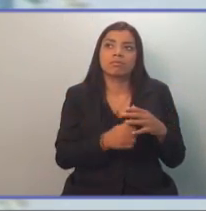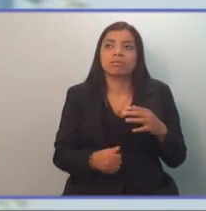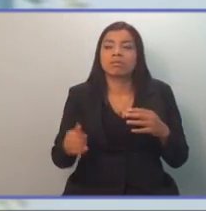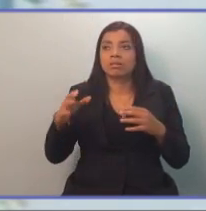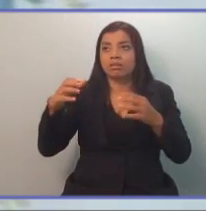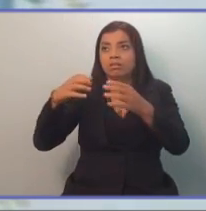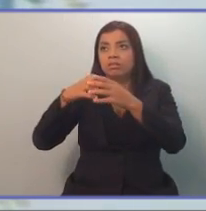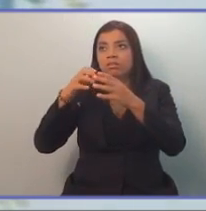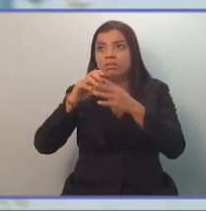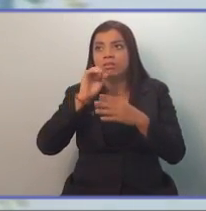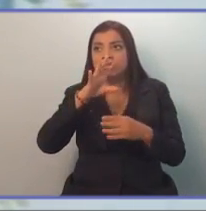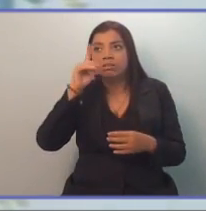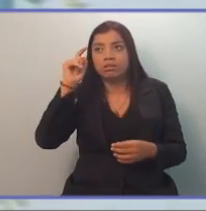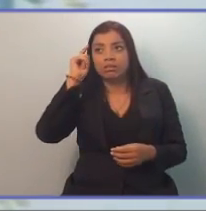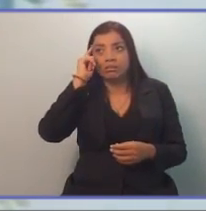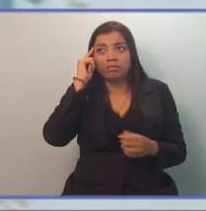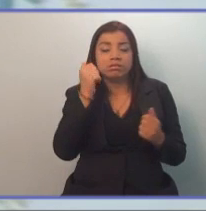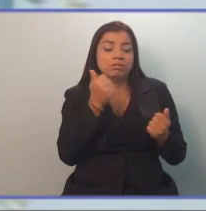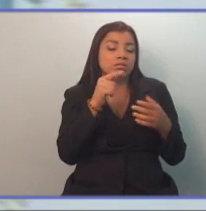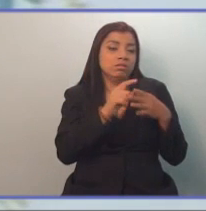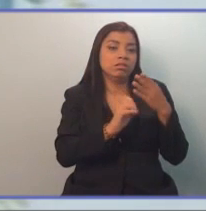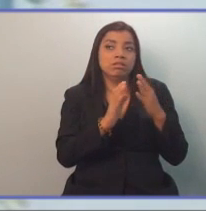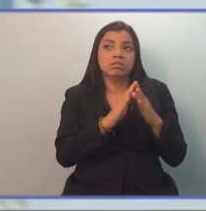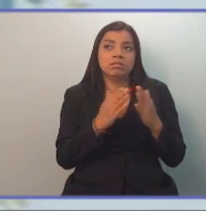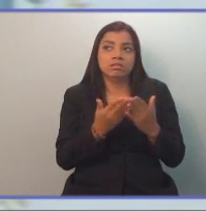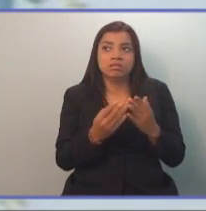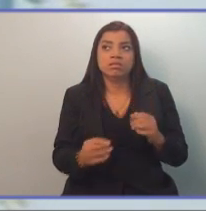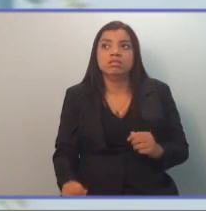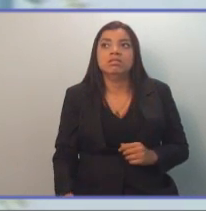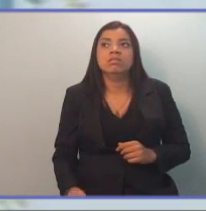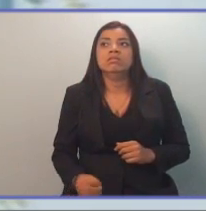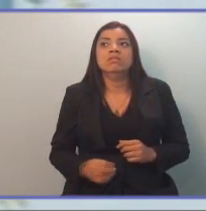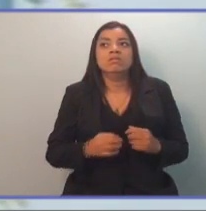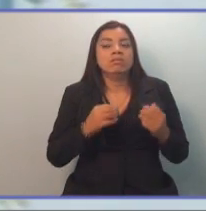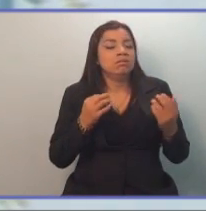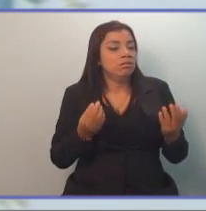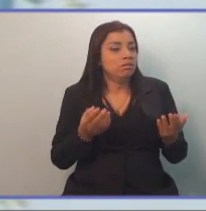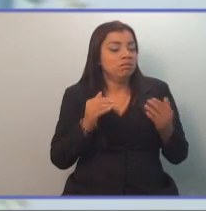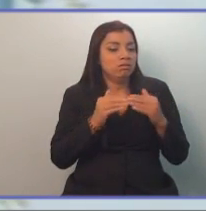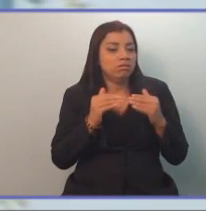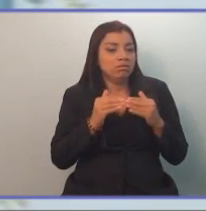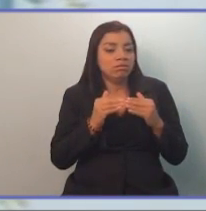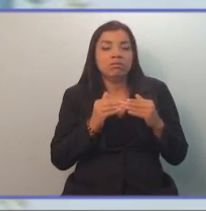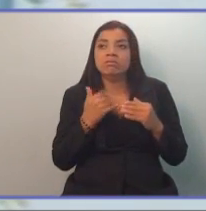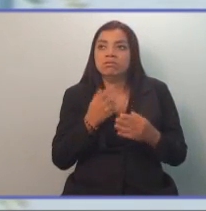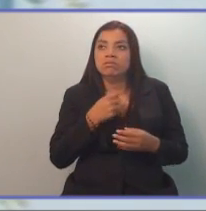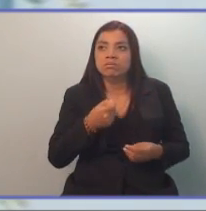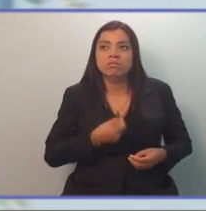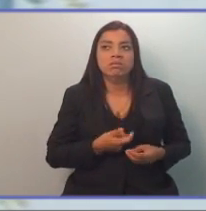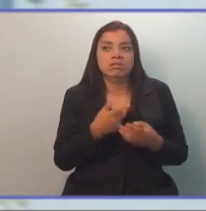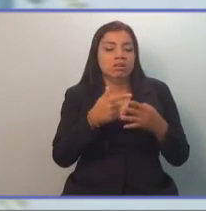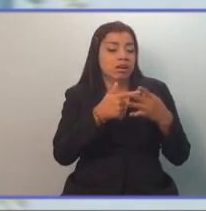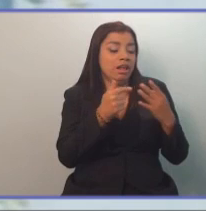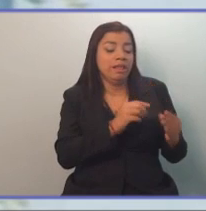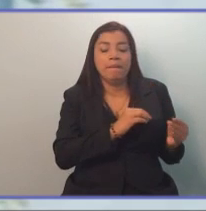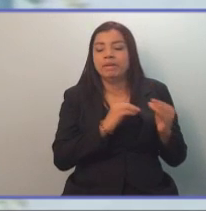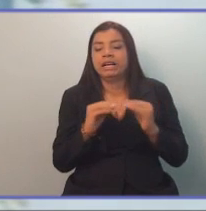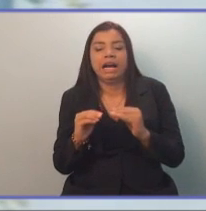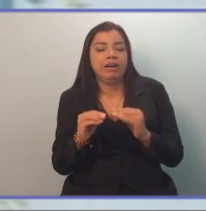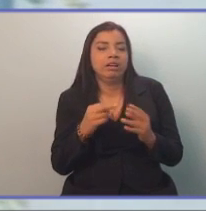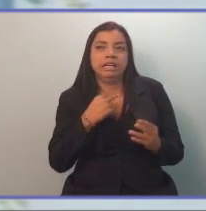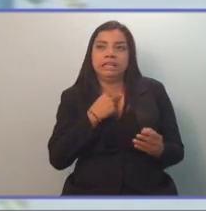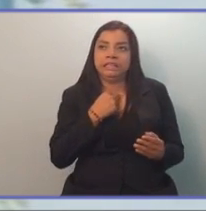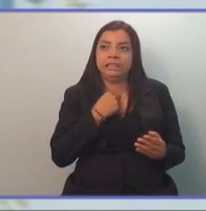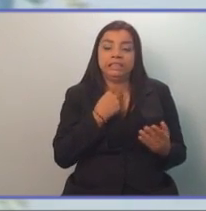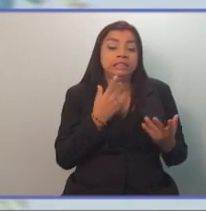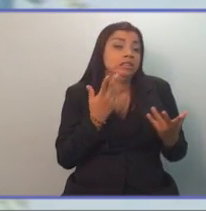una interpretación conforme a la Constitución. A nivel de sala igualmente hemos declarado inaplicables disposiciones, y